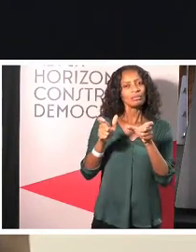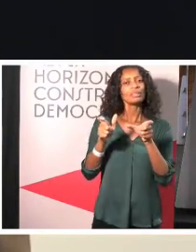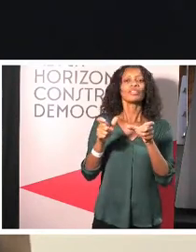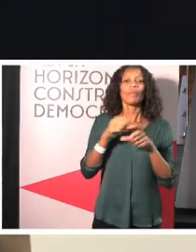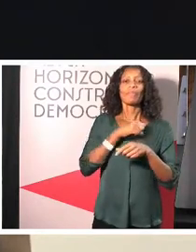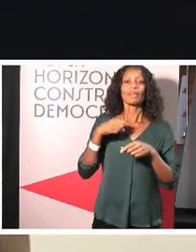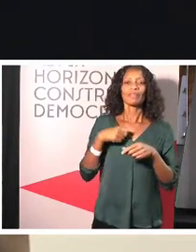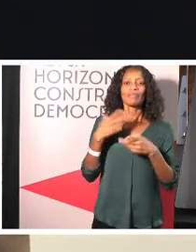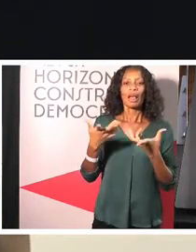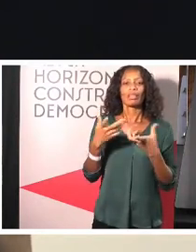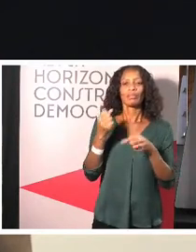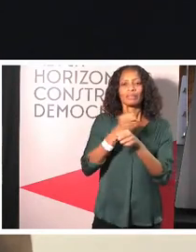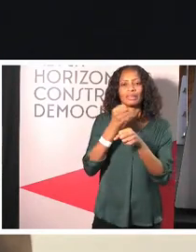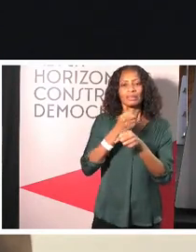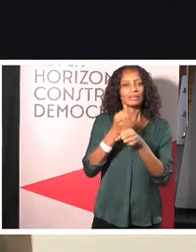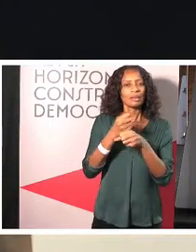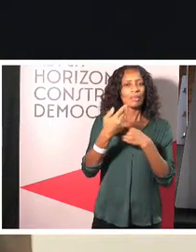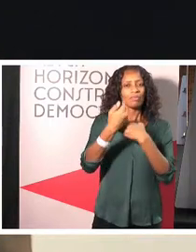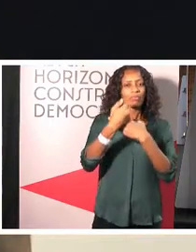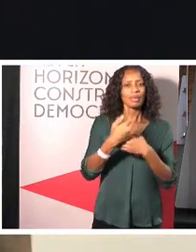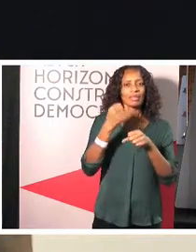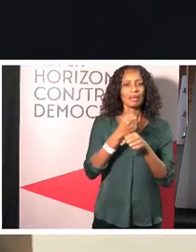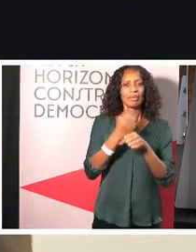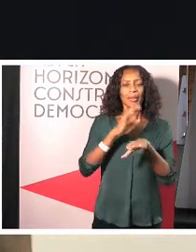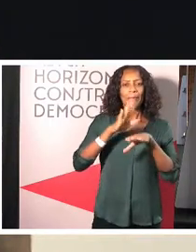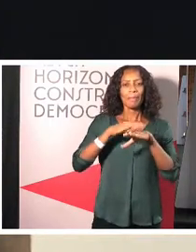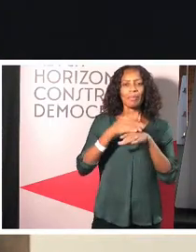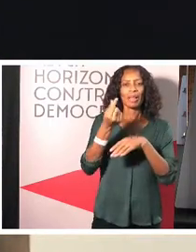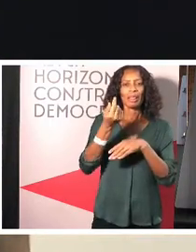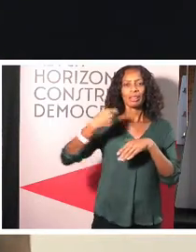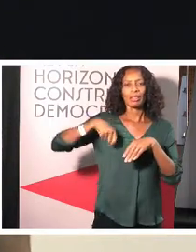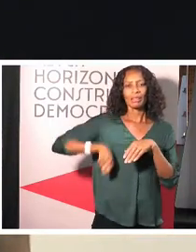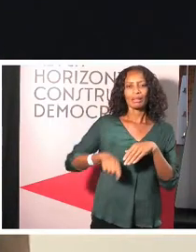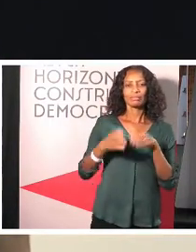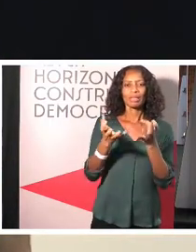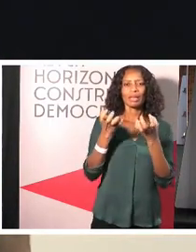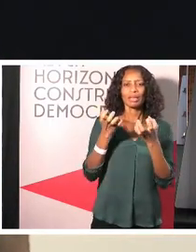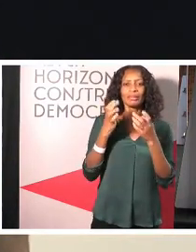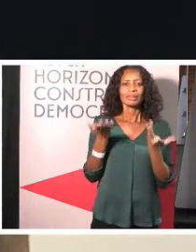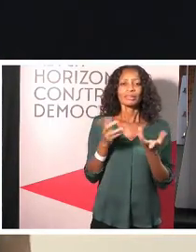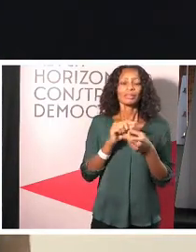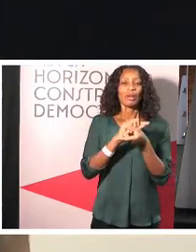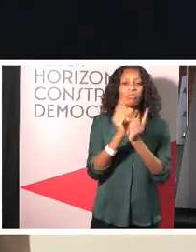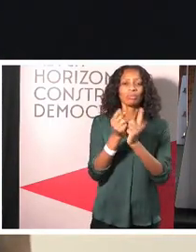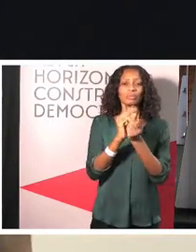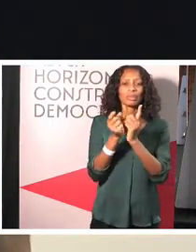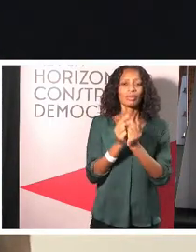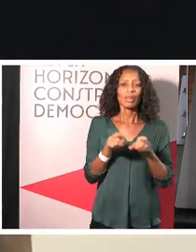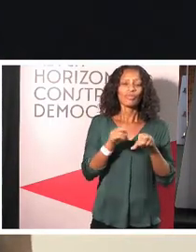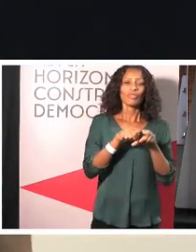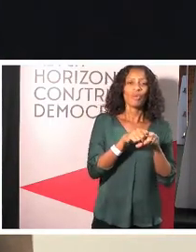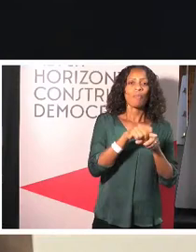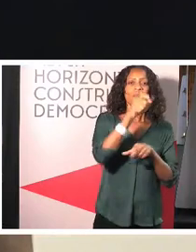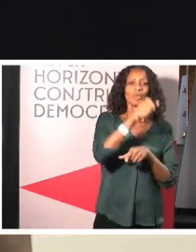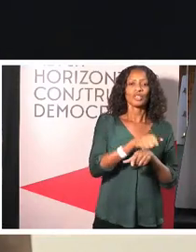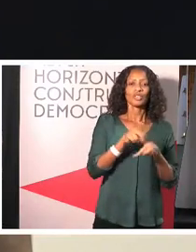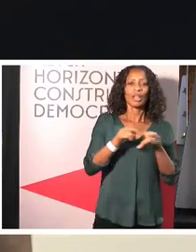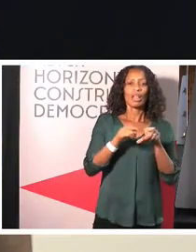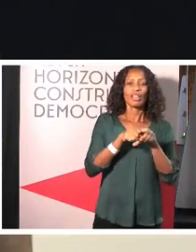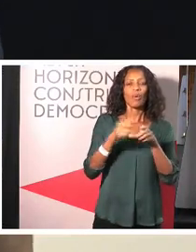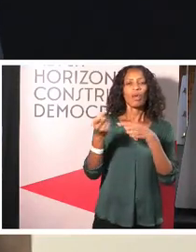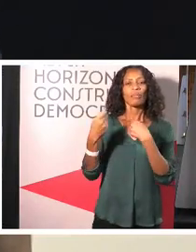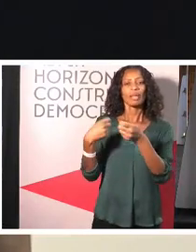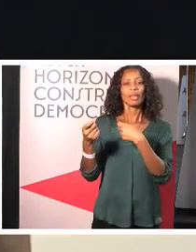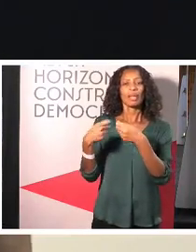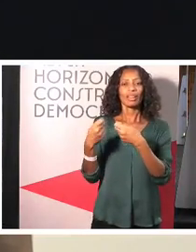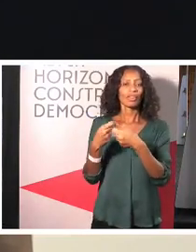para conseguir salarios y solo conseguíamos intercambiarnos como personas, como mercancías, como valor, ¿no? Claro,